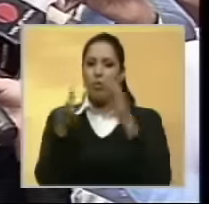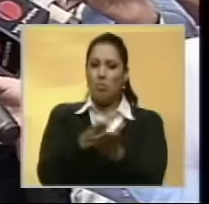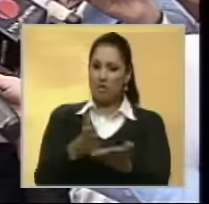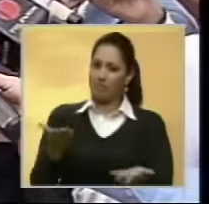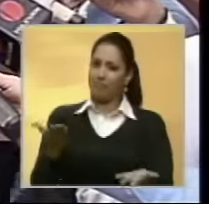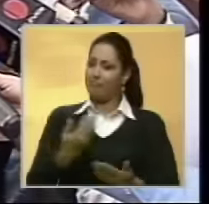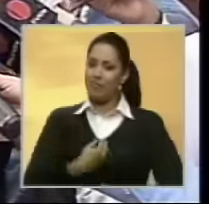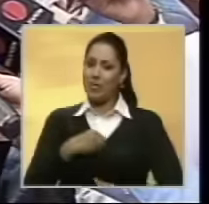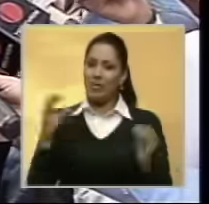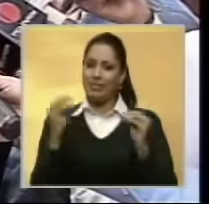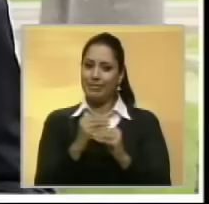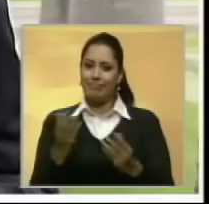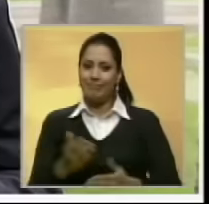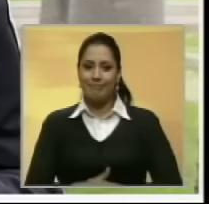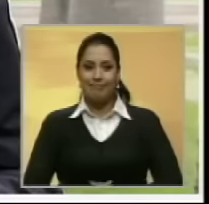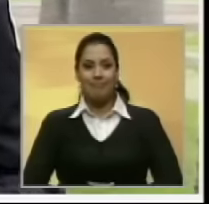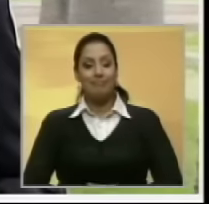firmaron.